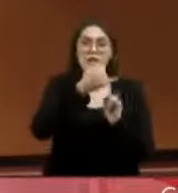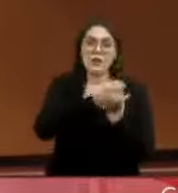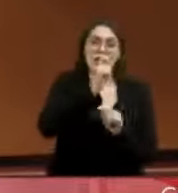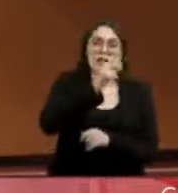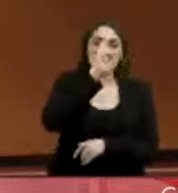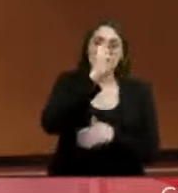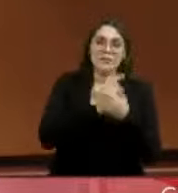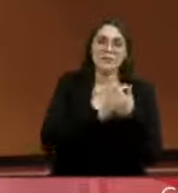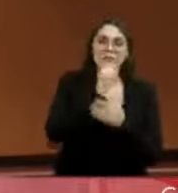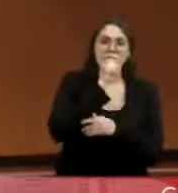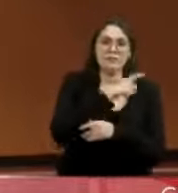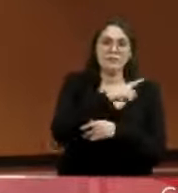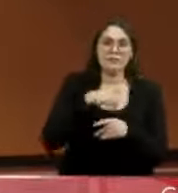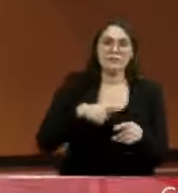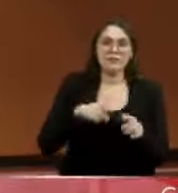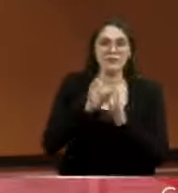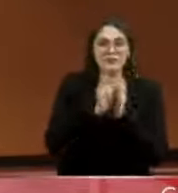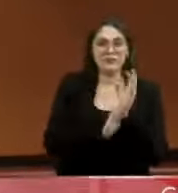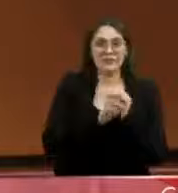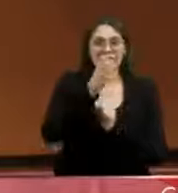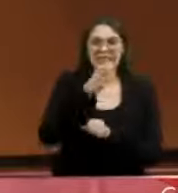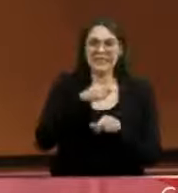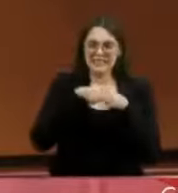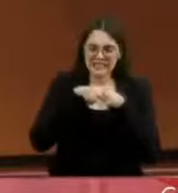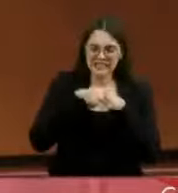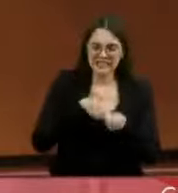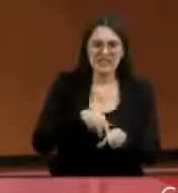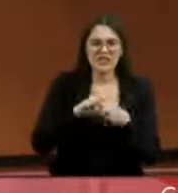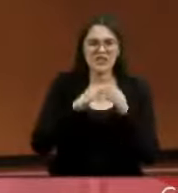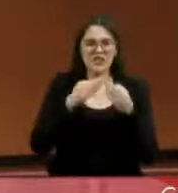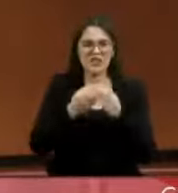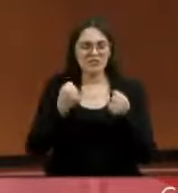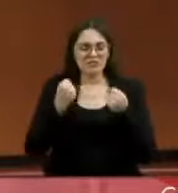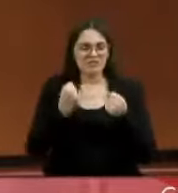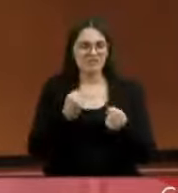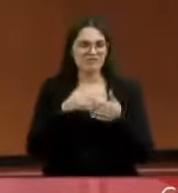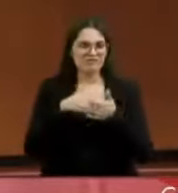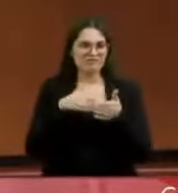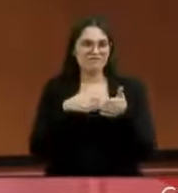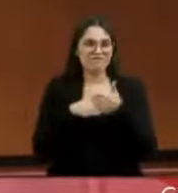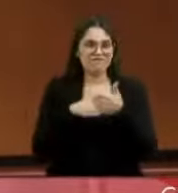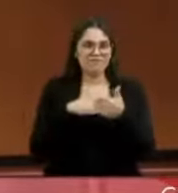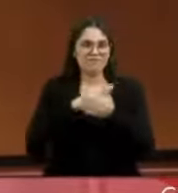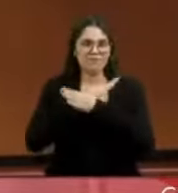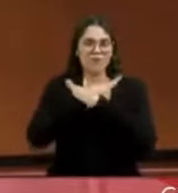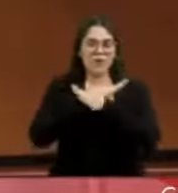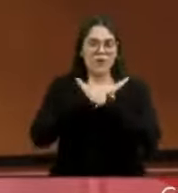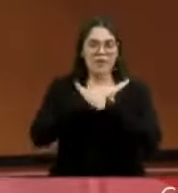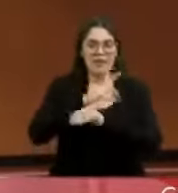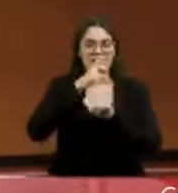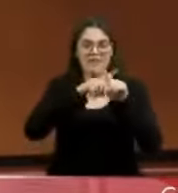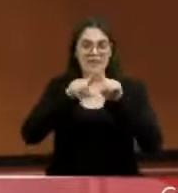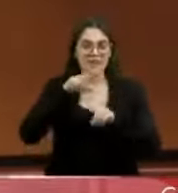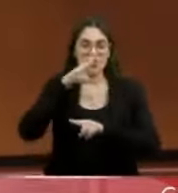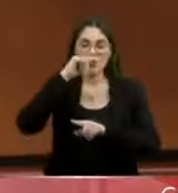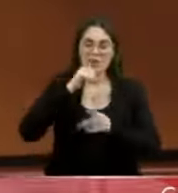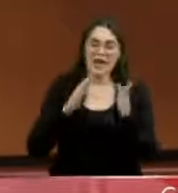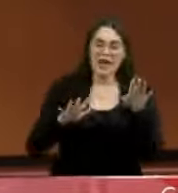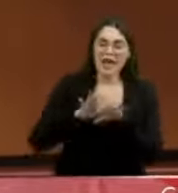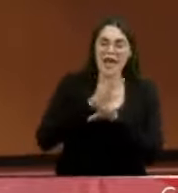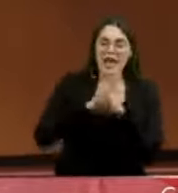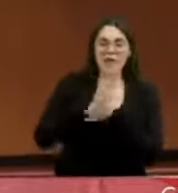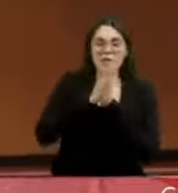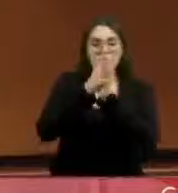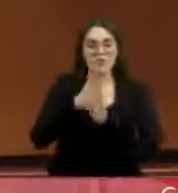constitucional, un eufemismo para mantenerse bloqueando toda reforma constitucional al servicio